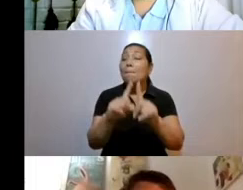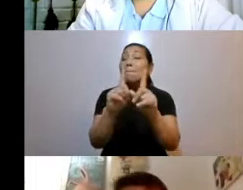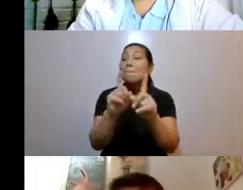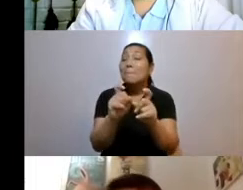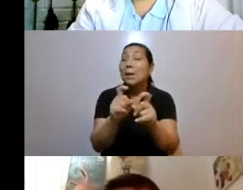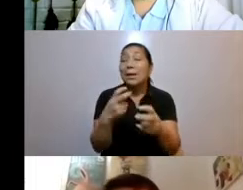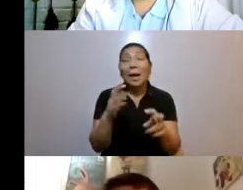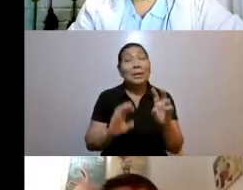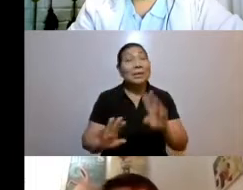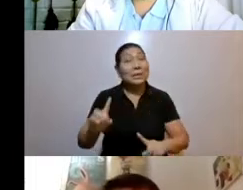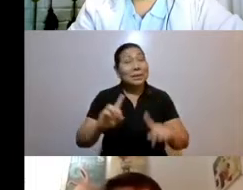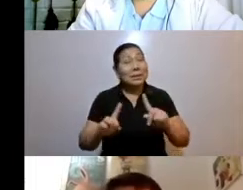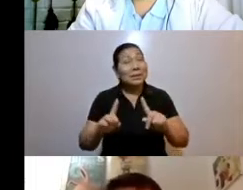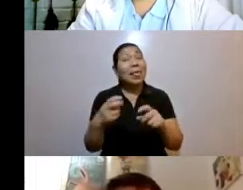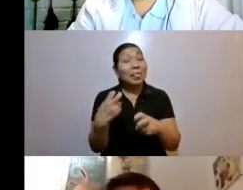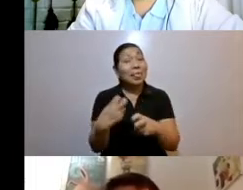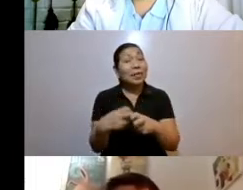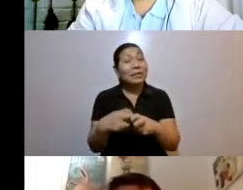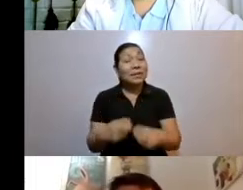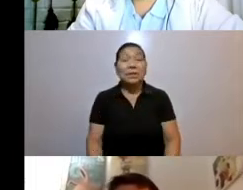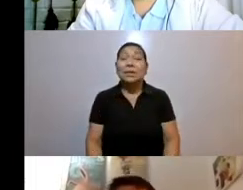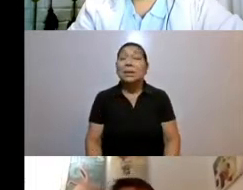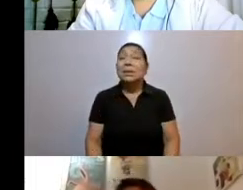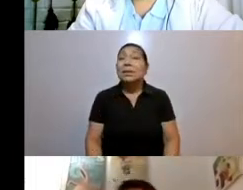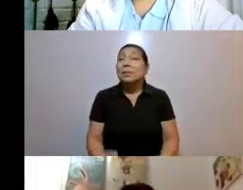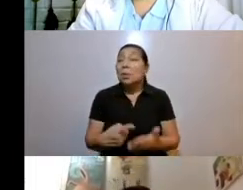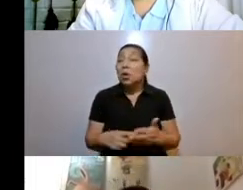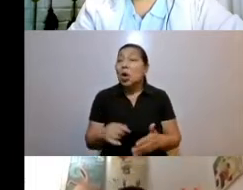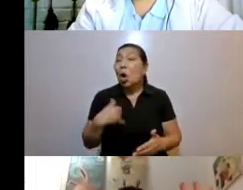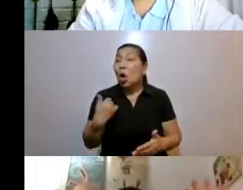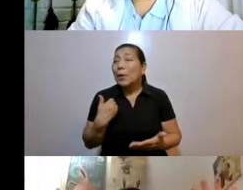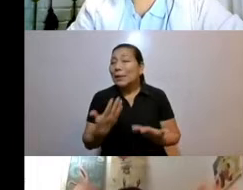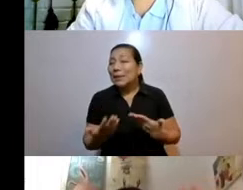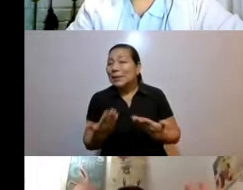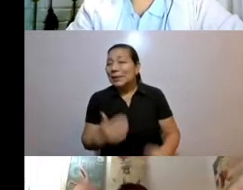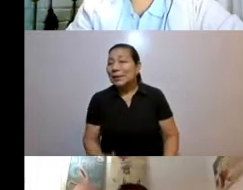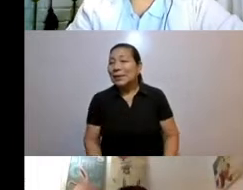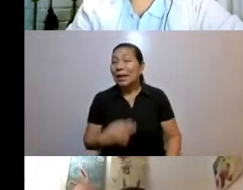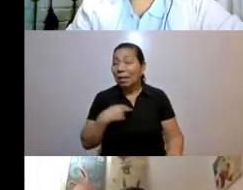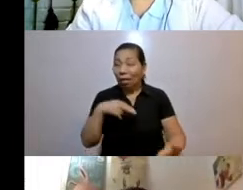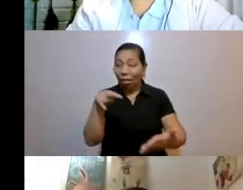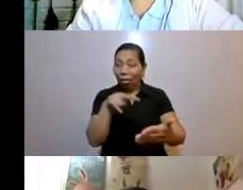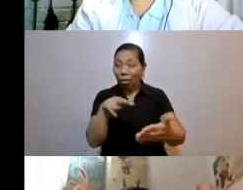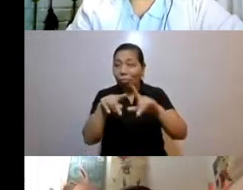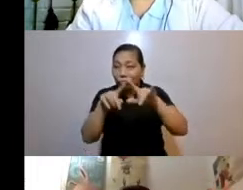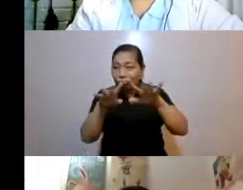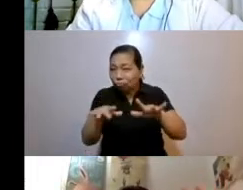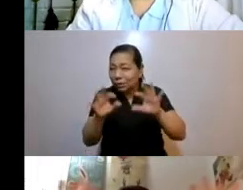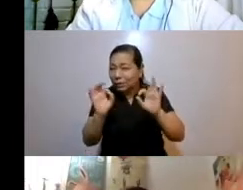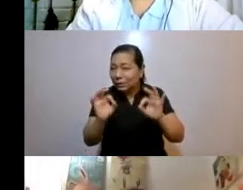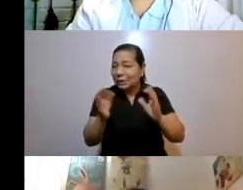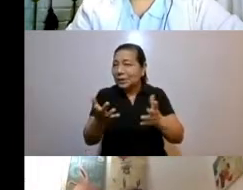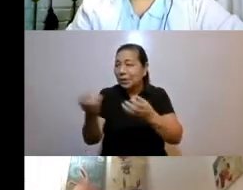hace difícil, ¿no? A veces se hace difícil porque el joven viene a veces, como ha leído mucho, como siente que